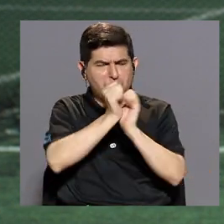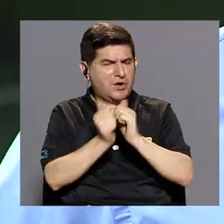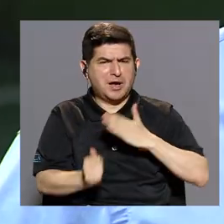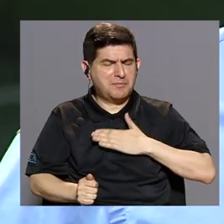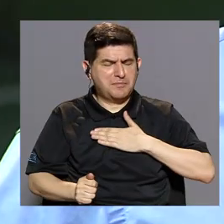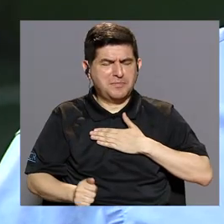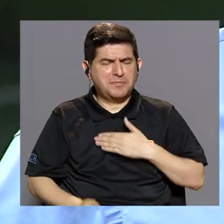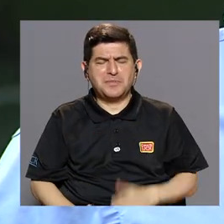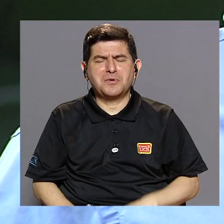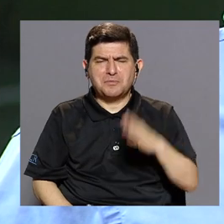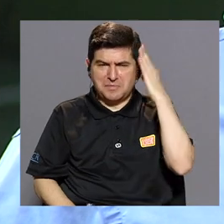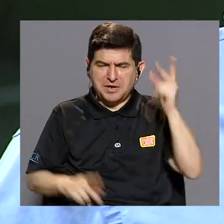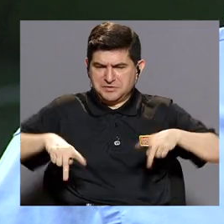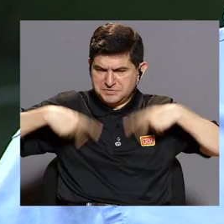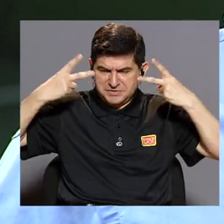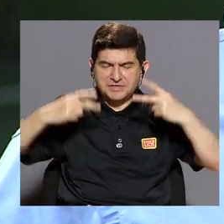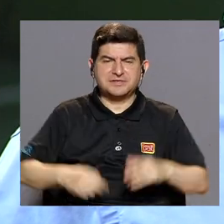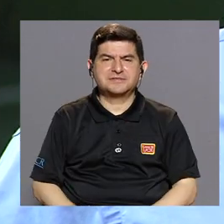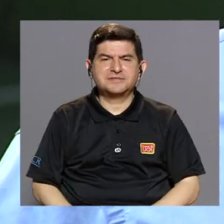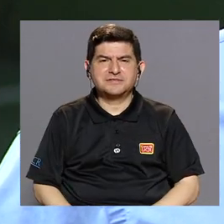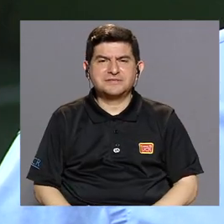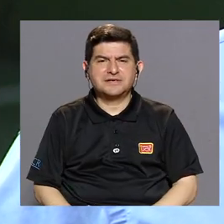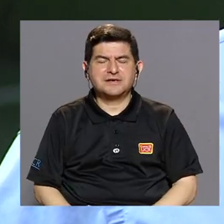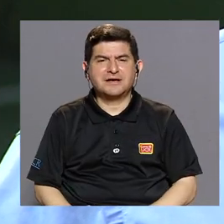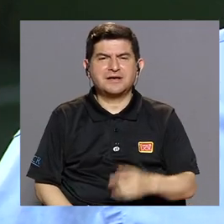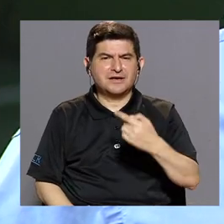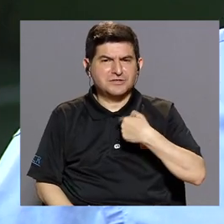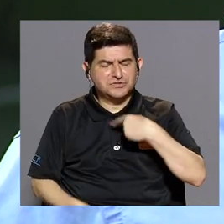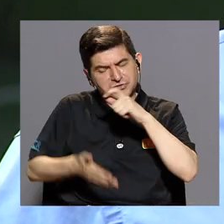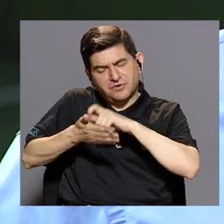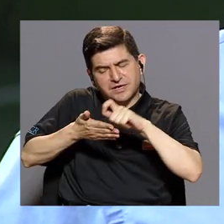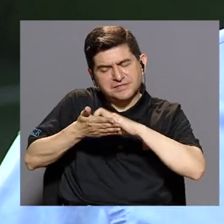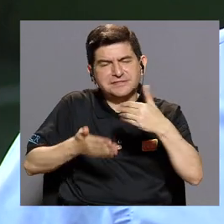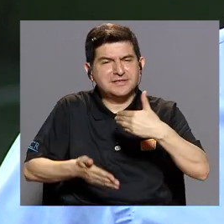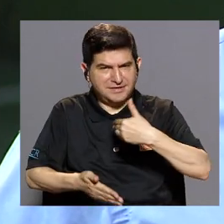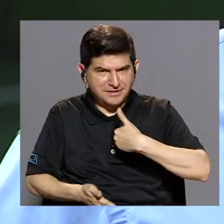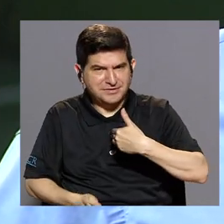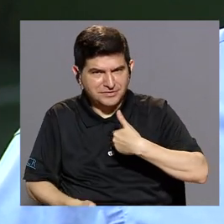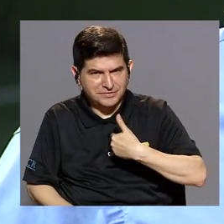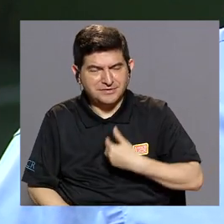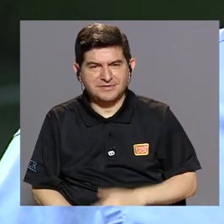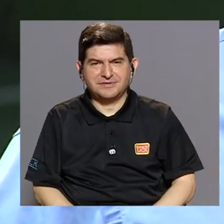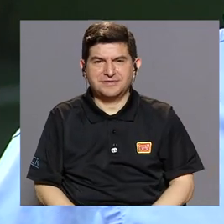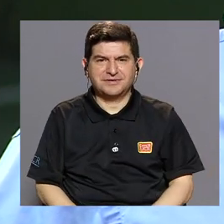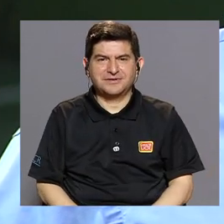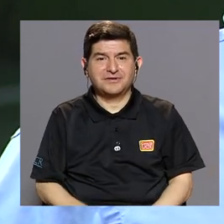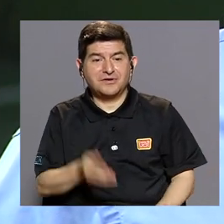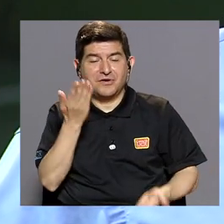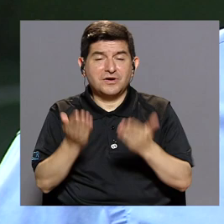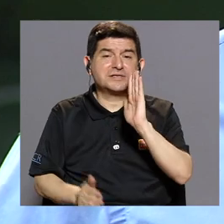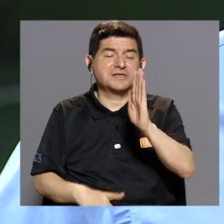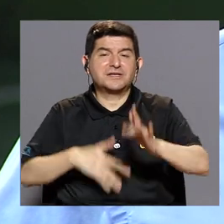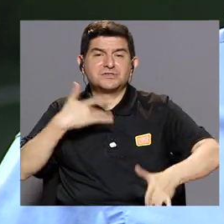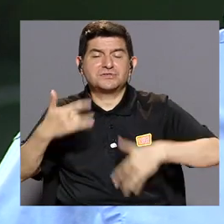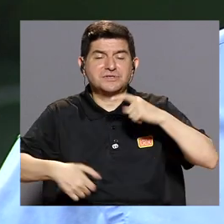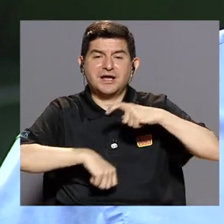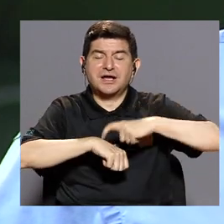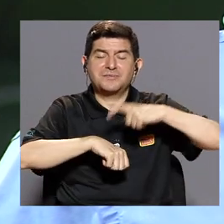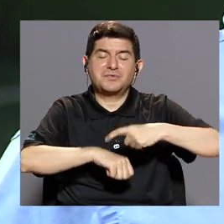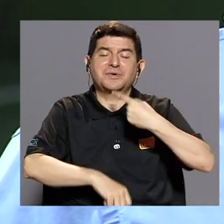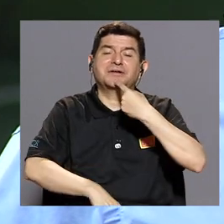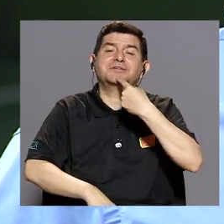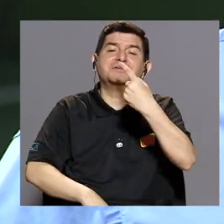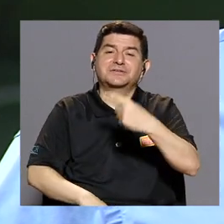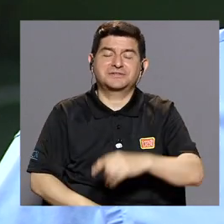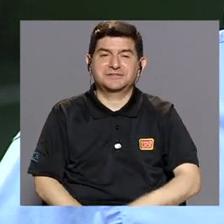vi. ¿Cómo fue? Porque de mis apuntes lo que tengo, uh-huh, y fue mucho como su sentimiento a la hora de